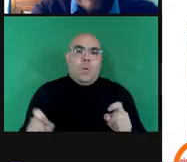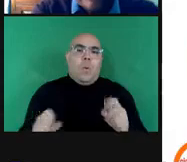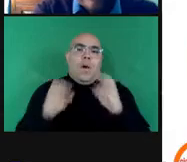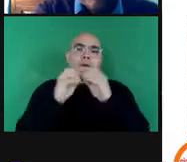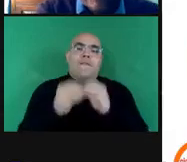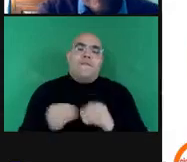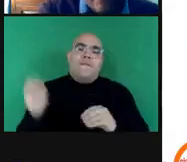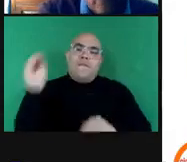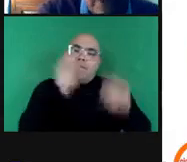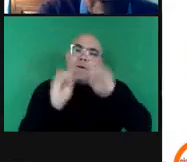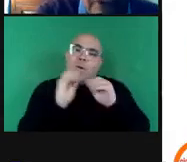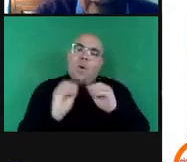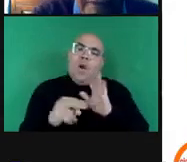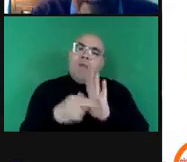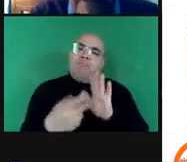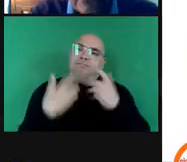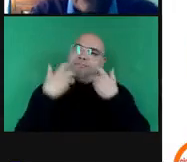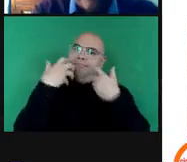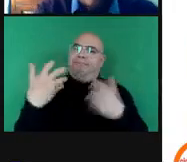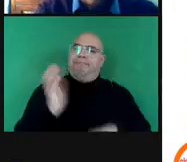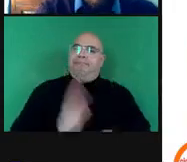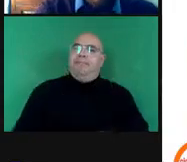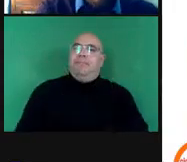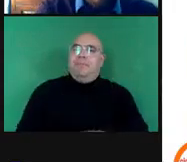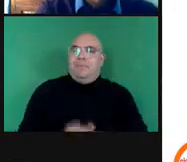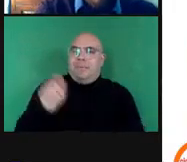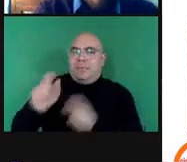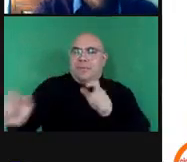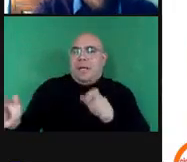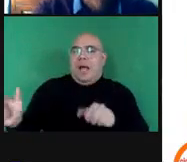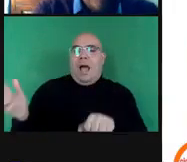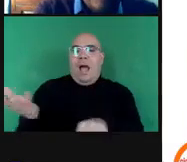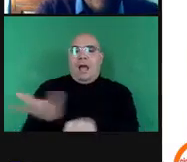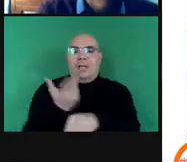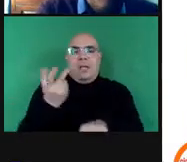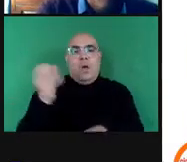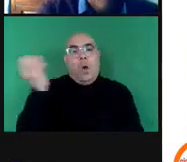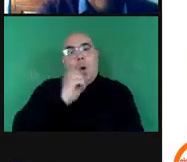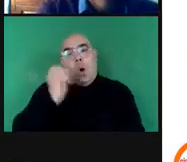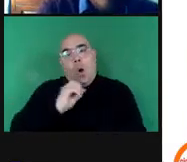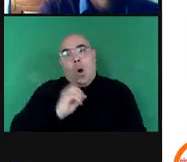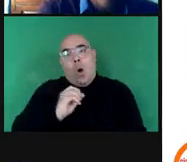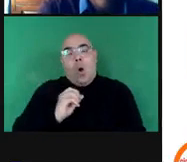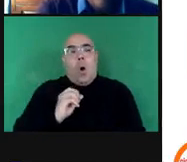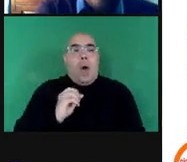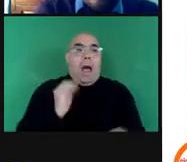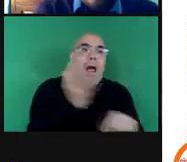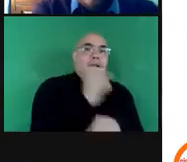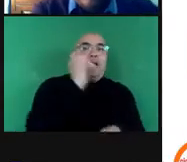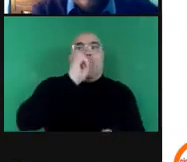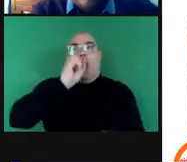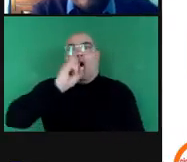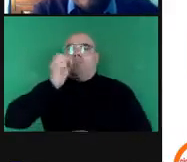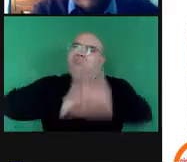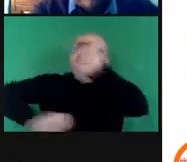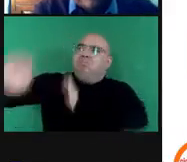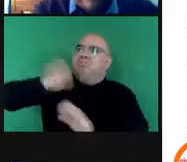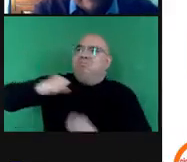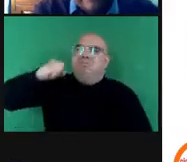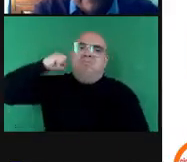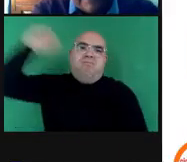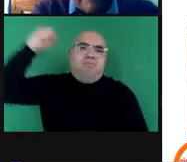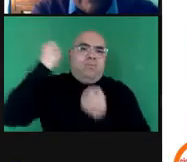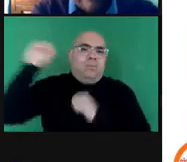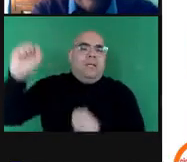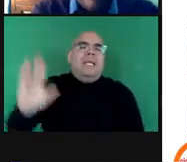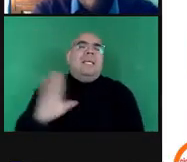es fácil dilucidar cuándo los grafitis son arte o son vandalismo. Ahí sí, ¿quién clasifica,